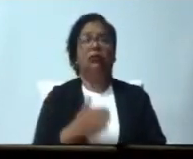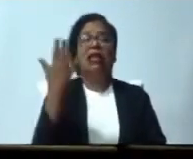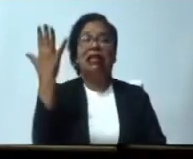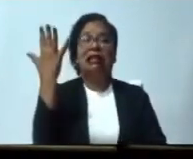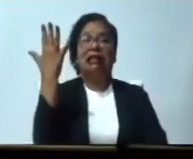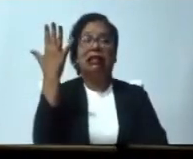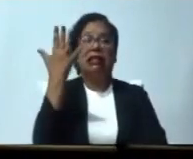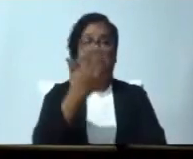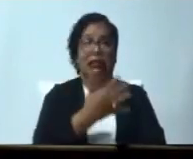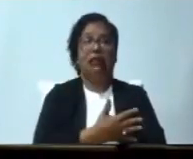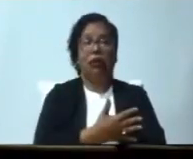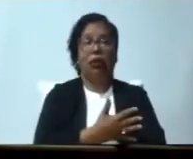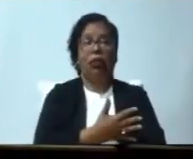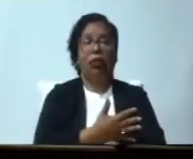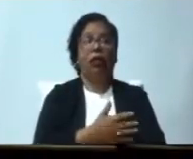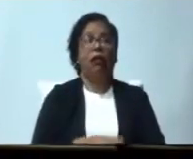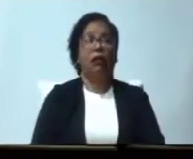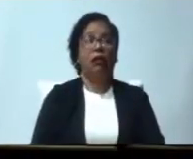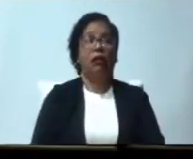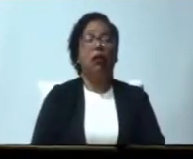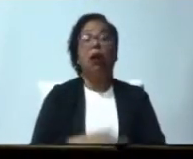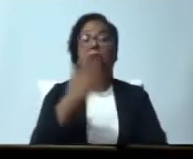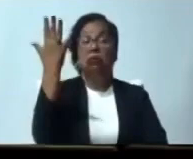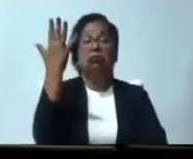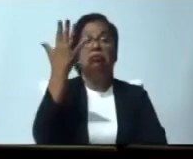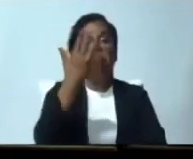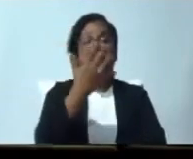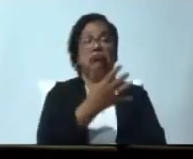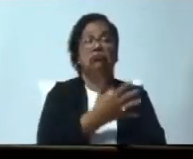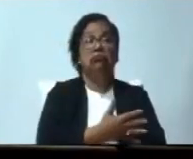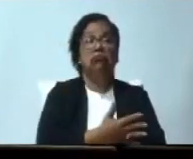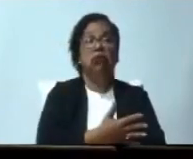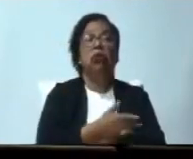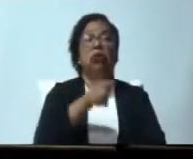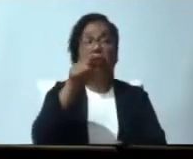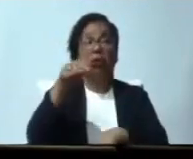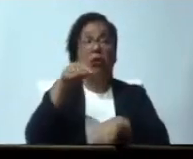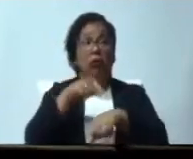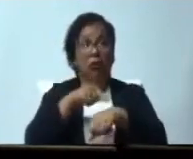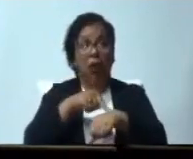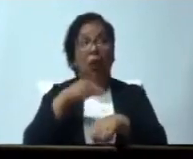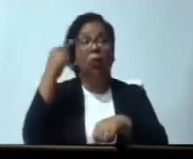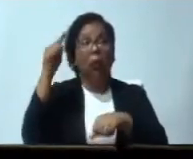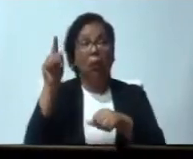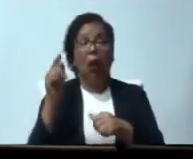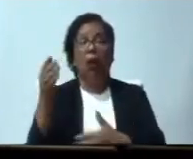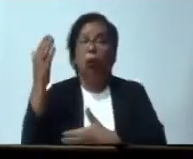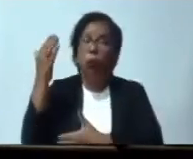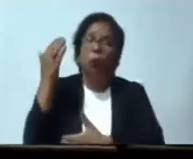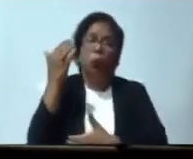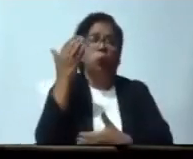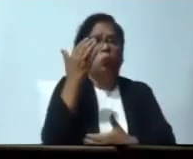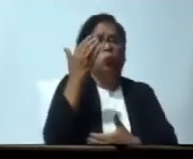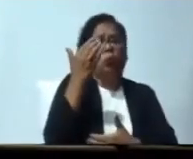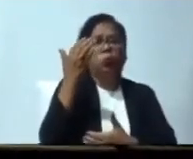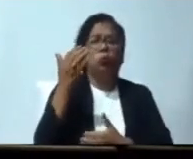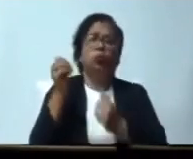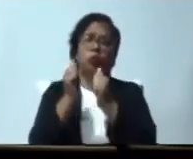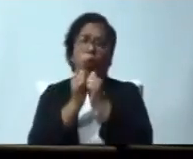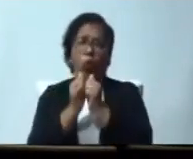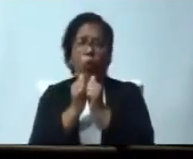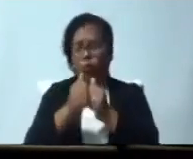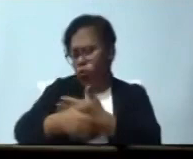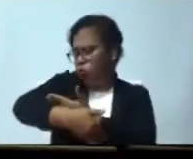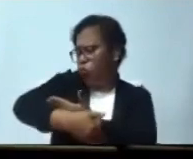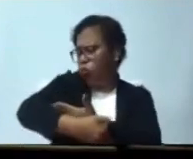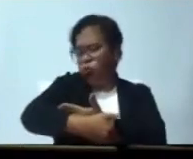porque ahí usted dice, en 5 días, usted tiene tiempo para darle calor a su bebé, estar en familia, y